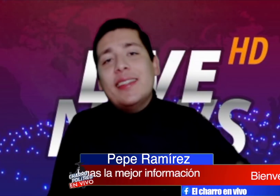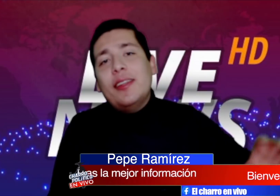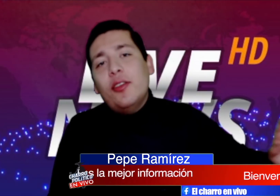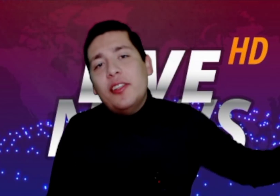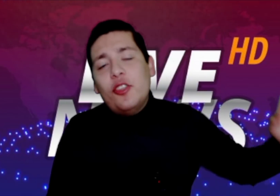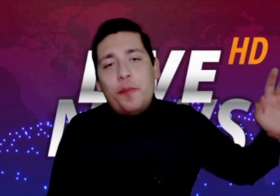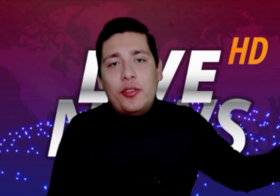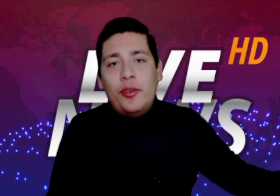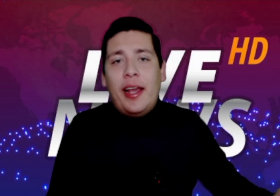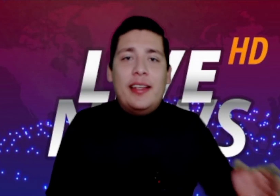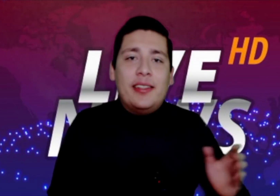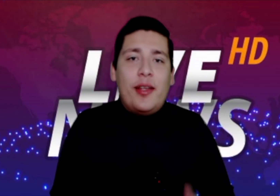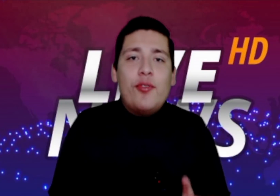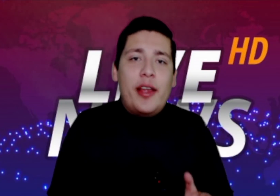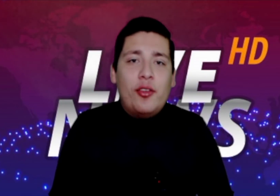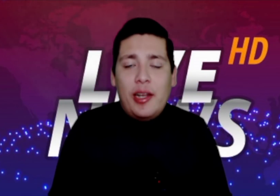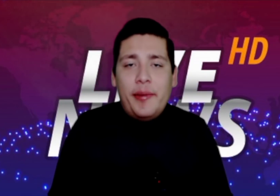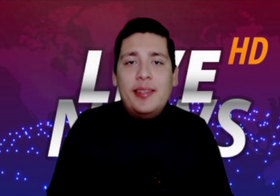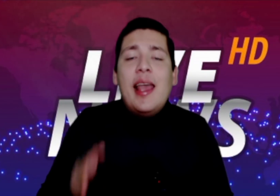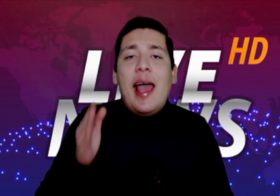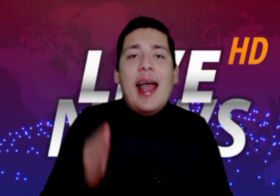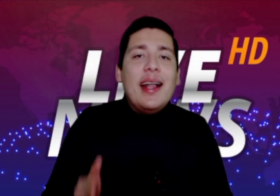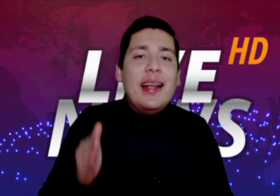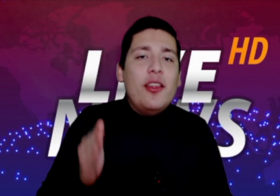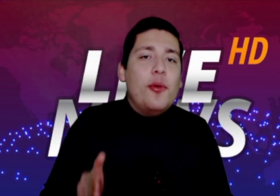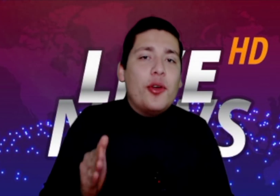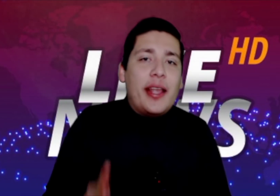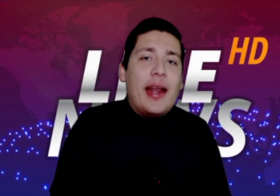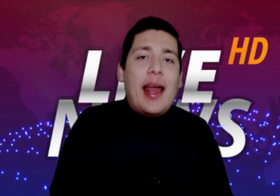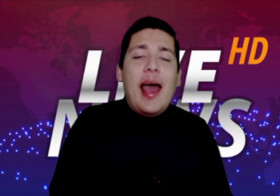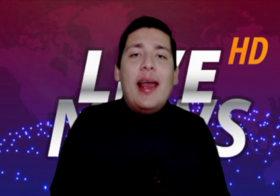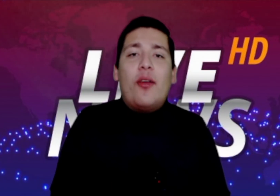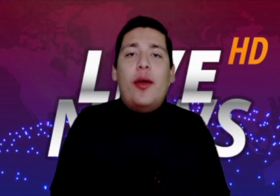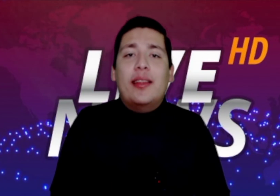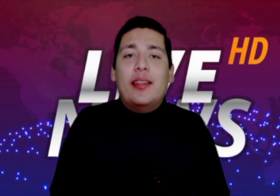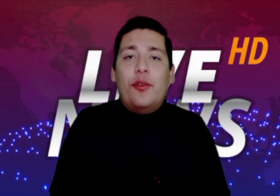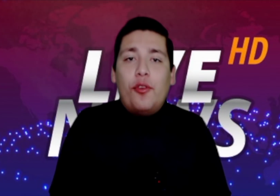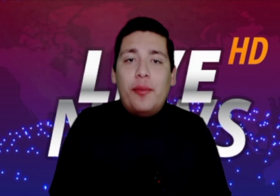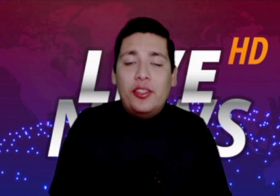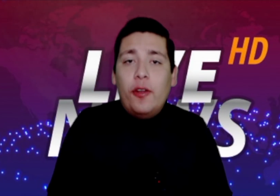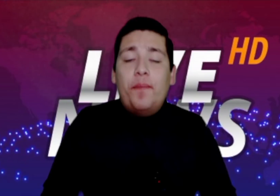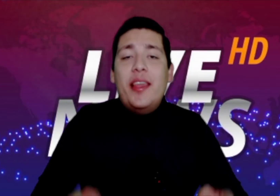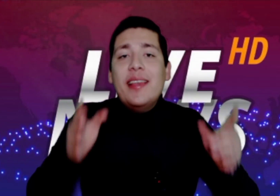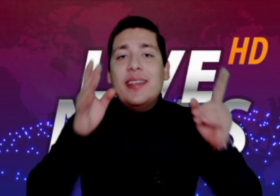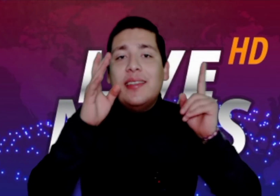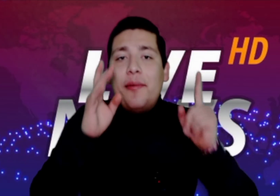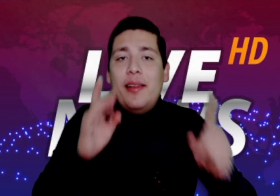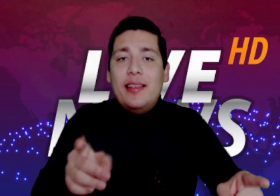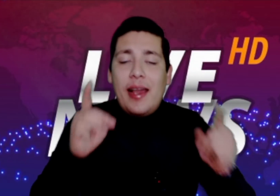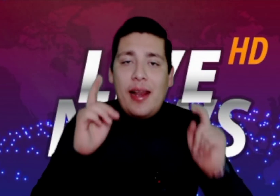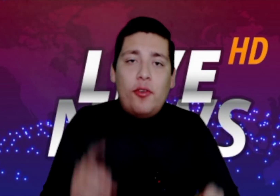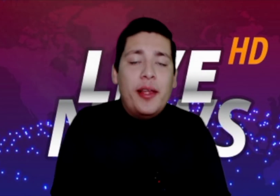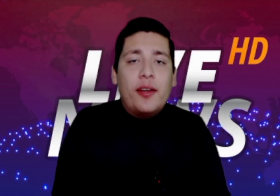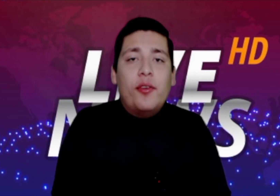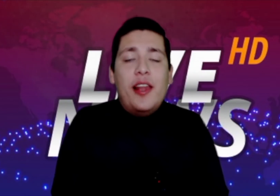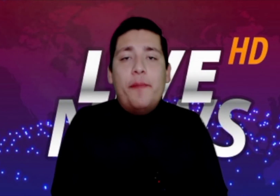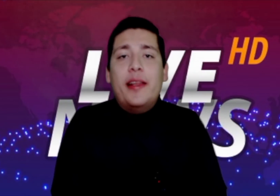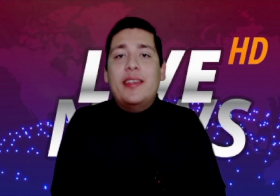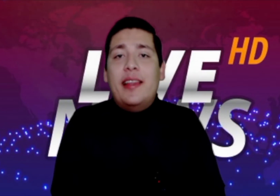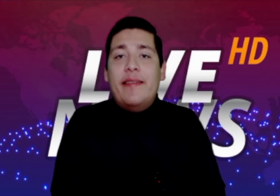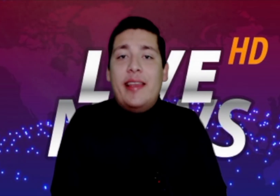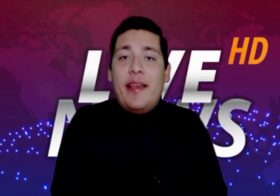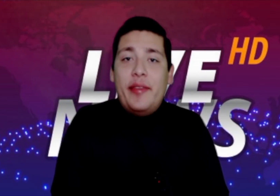Y es que todos estos personajes que una y otra vez han querido bloquear a la Cuarta Transformación y desestabilizar al gobierno